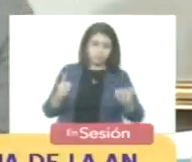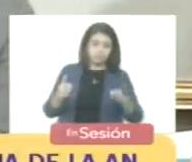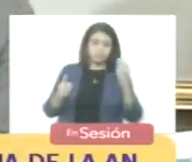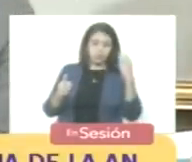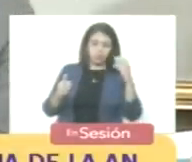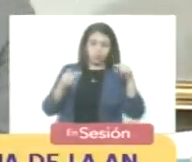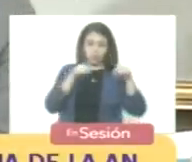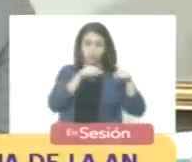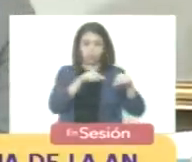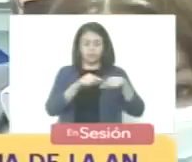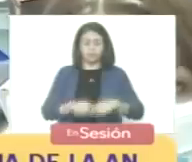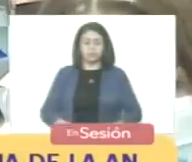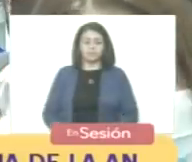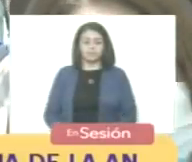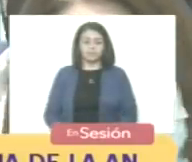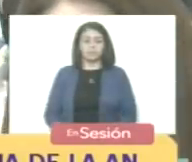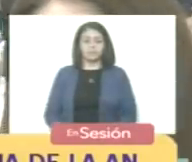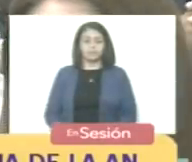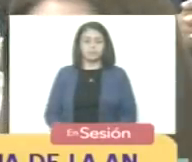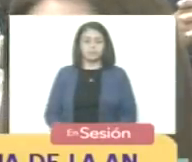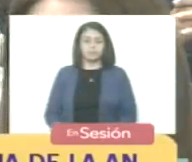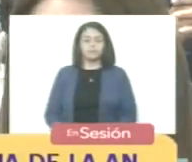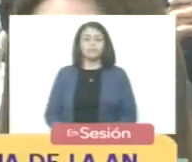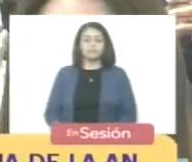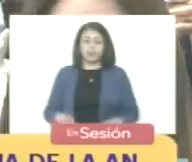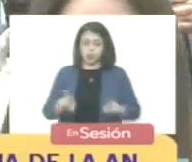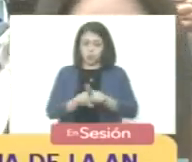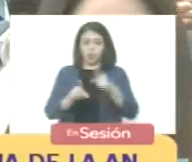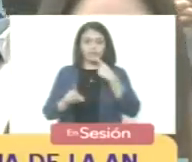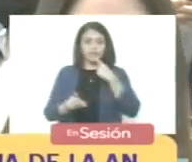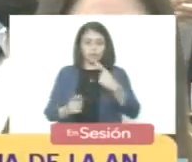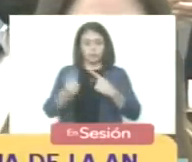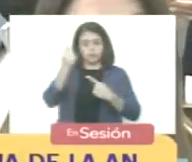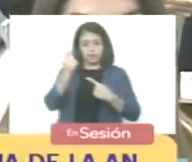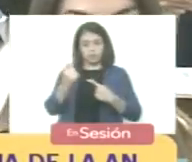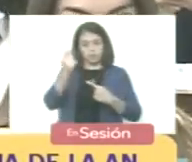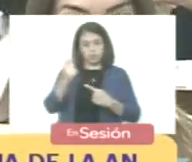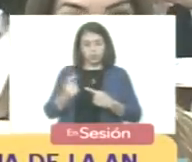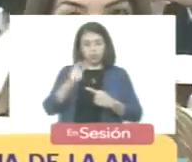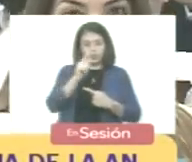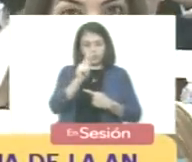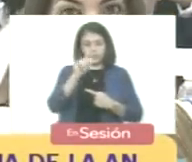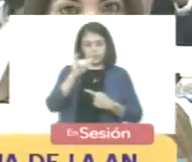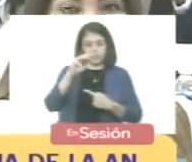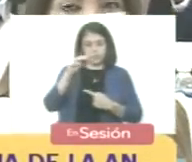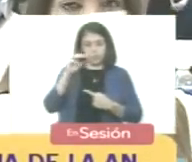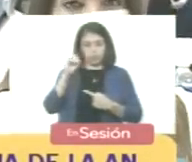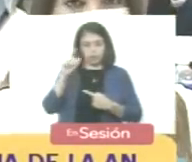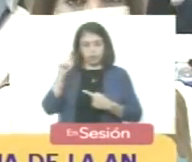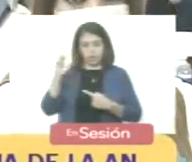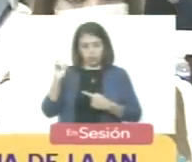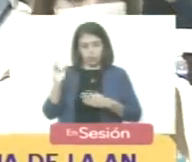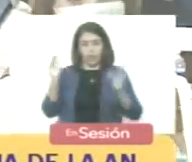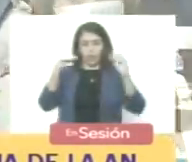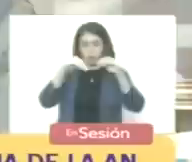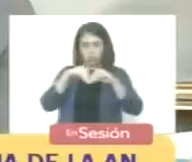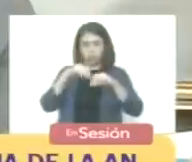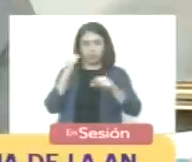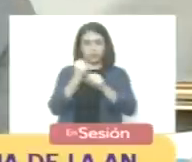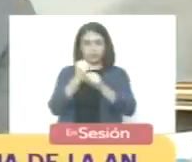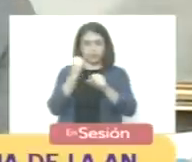lado de la frontera. Así que, tal como dijo el diputado Zambrano, estamos ya coordinados en un